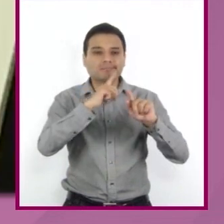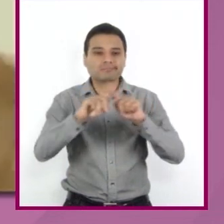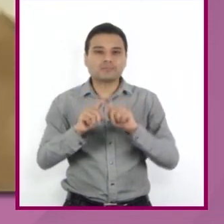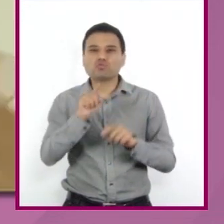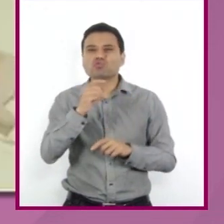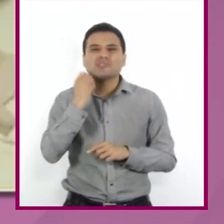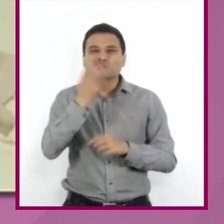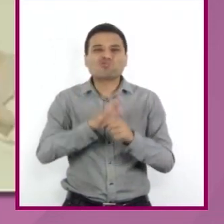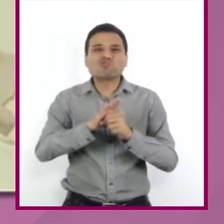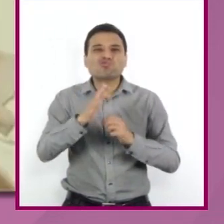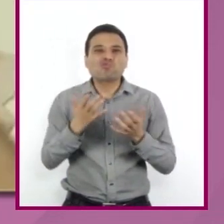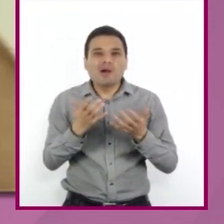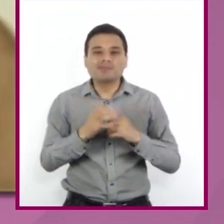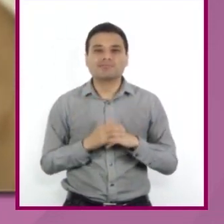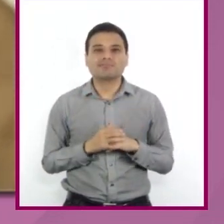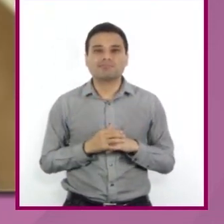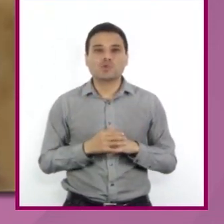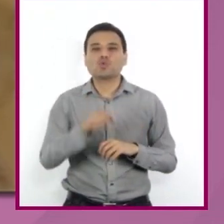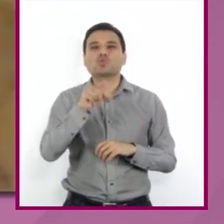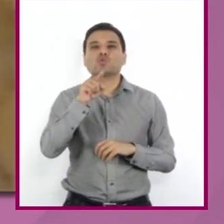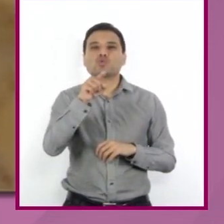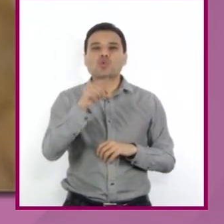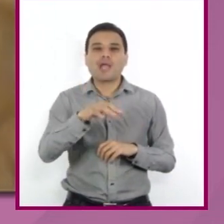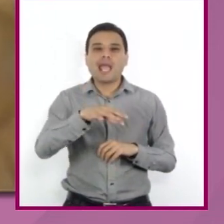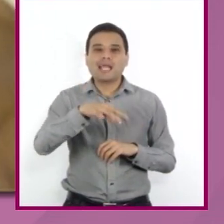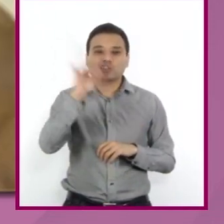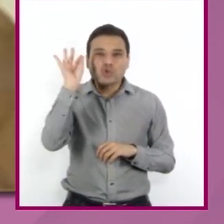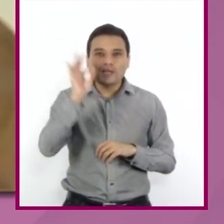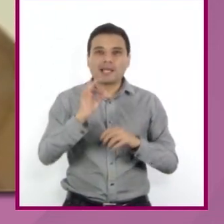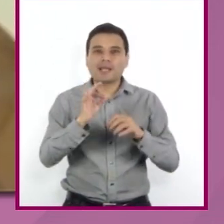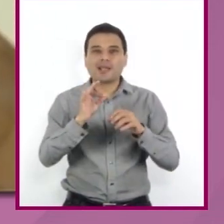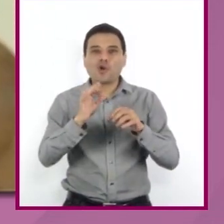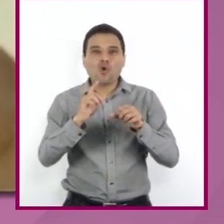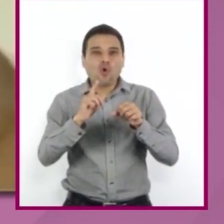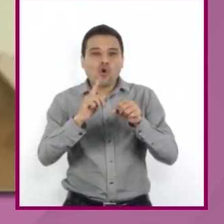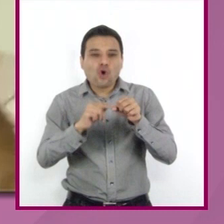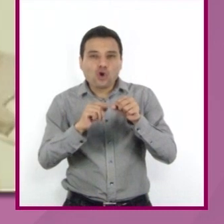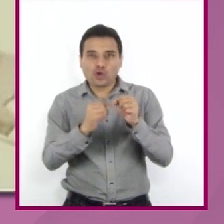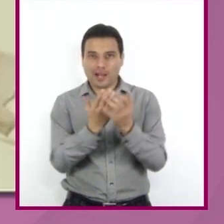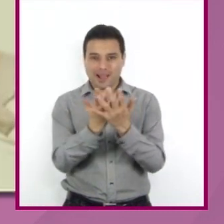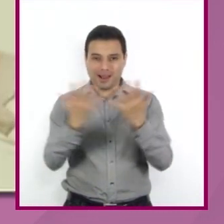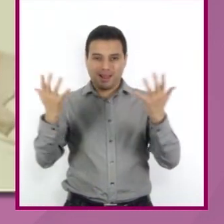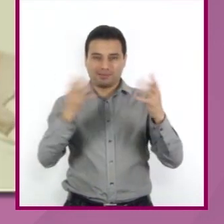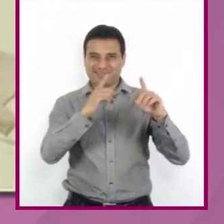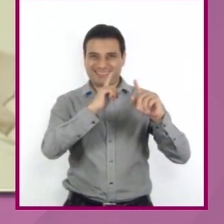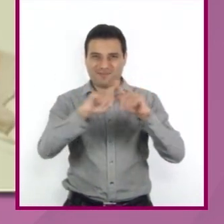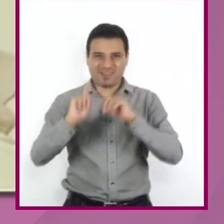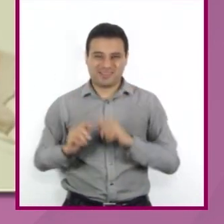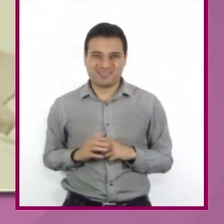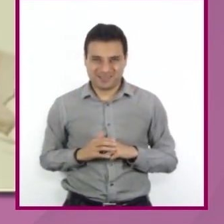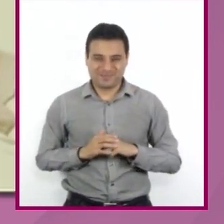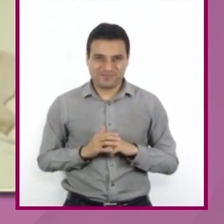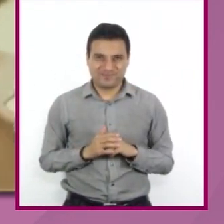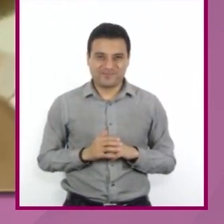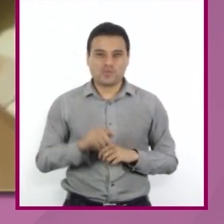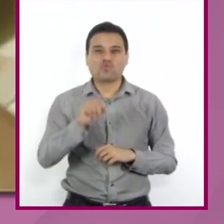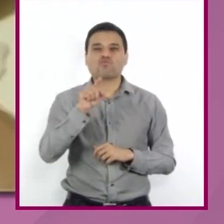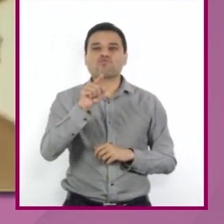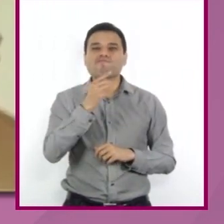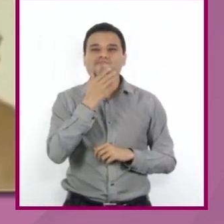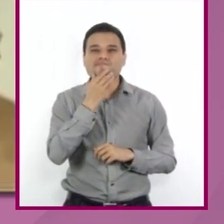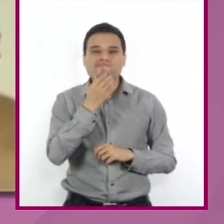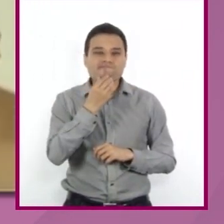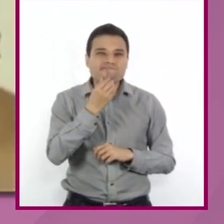autorretrato. Trata de elegir una paleta de color como si fueras a pintar. Entonces enfócate en